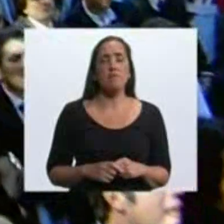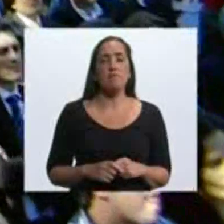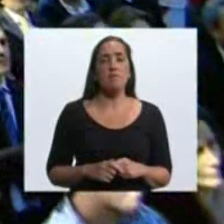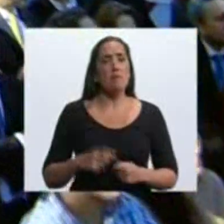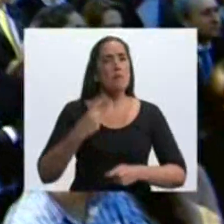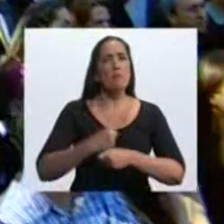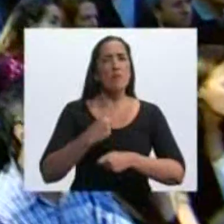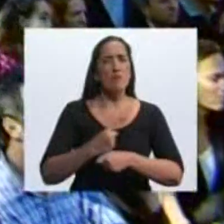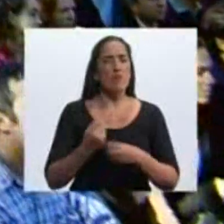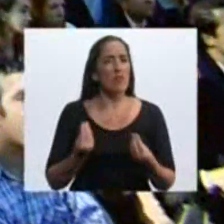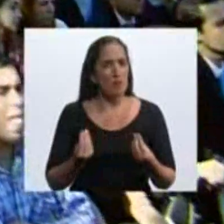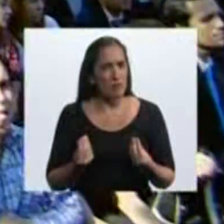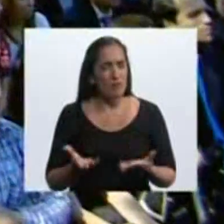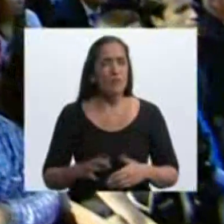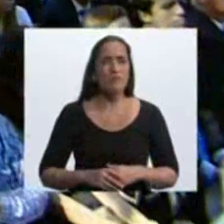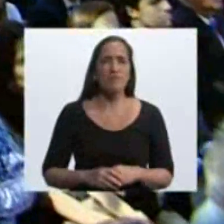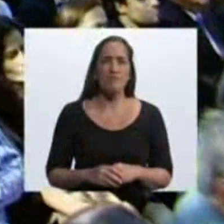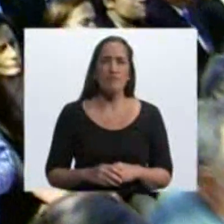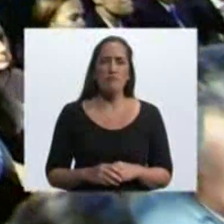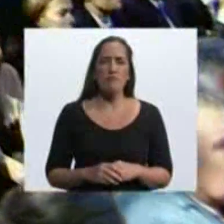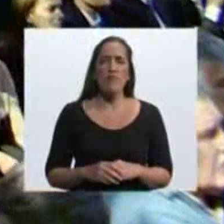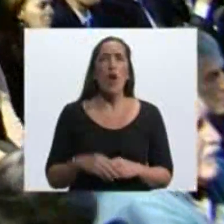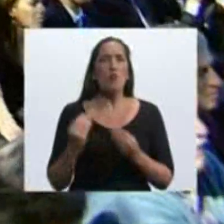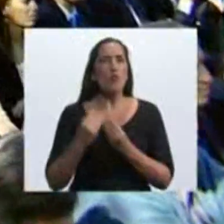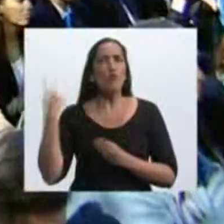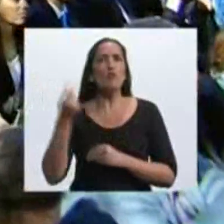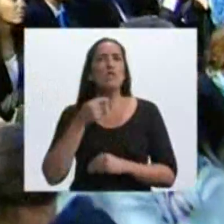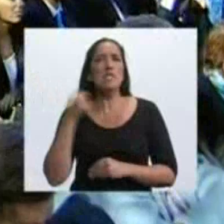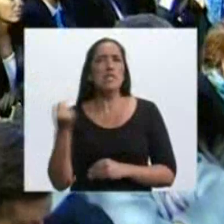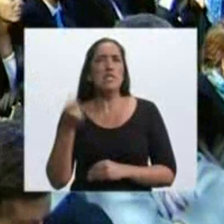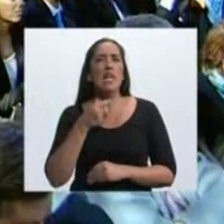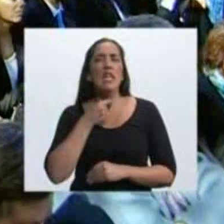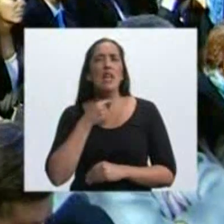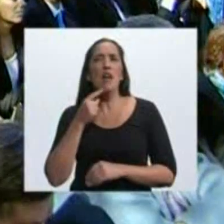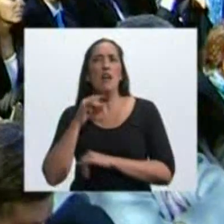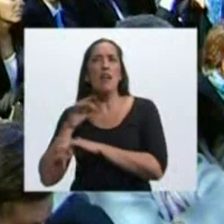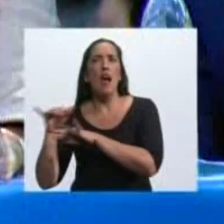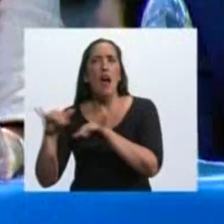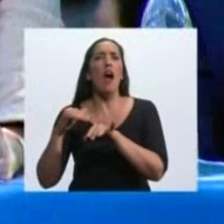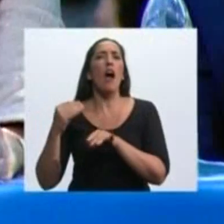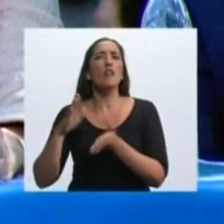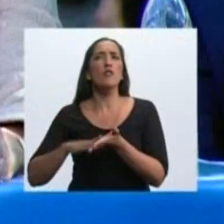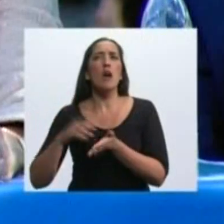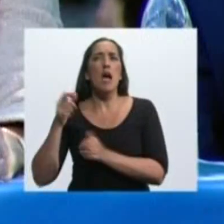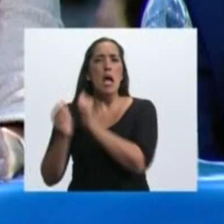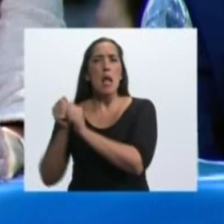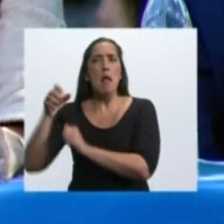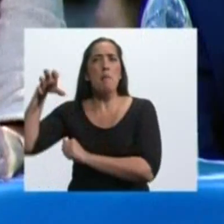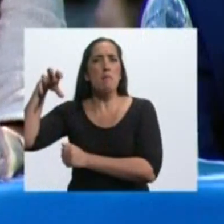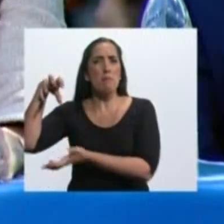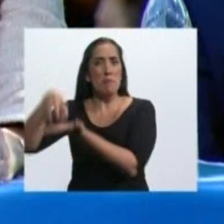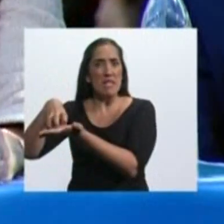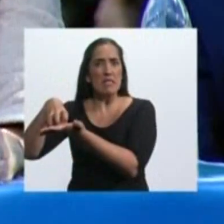primer término, desvirtuar lo que quieren instalar de empresarios en pie de guerra contra el